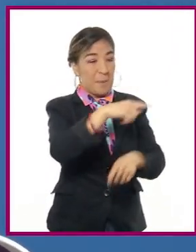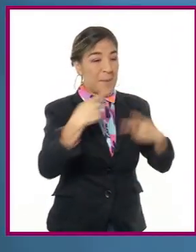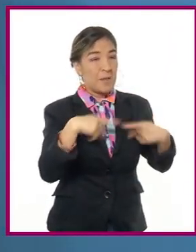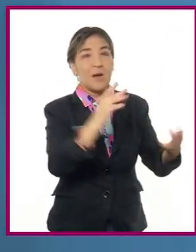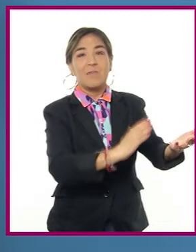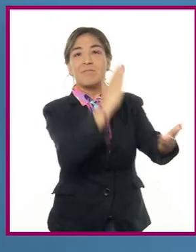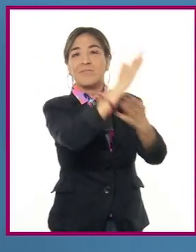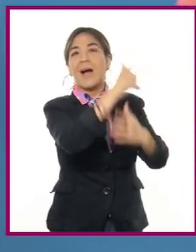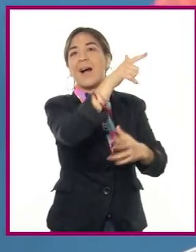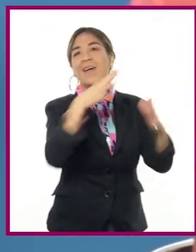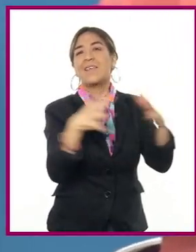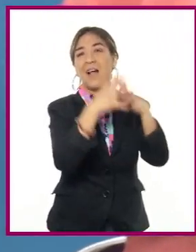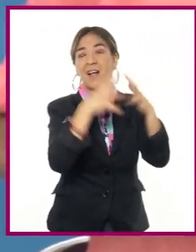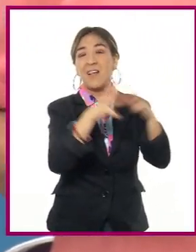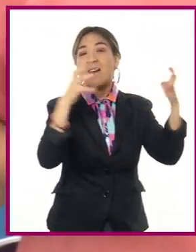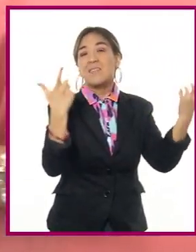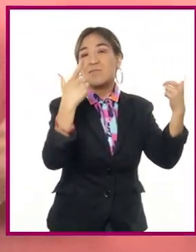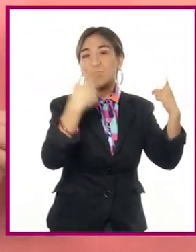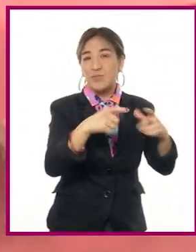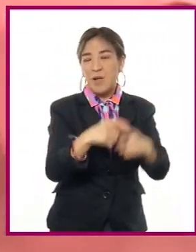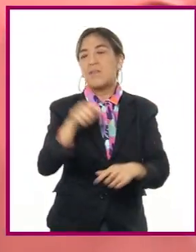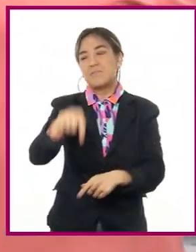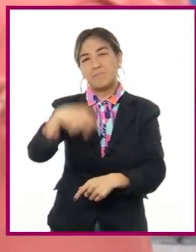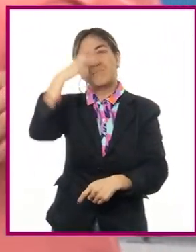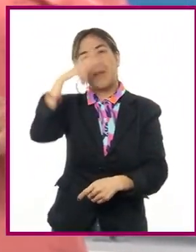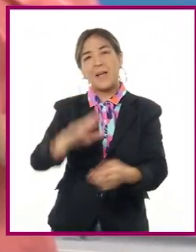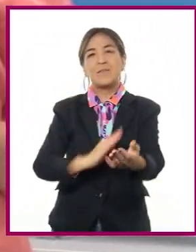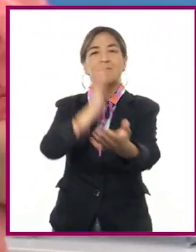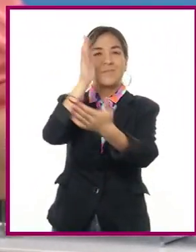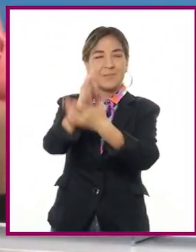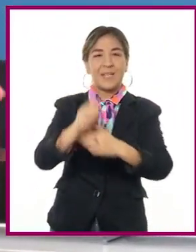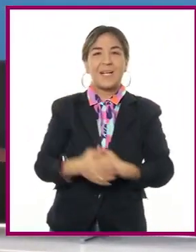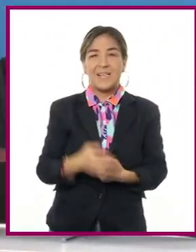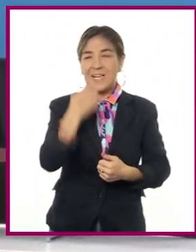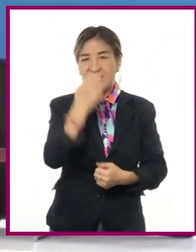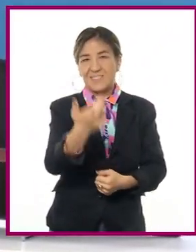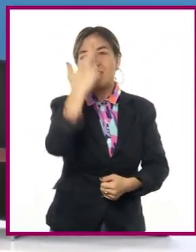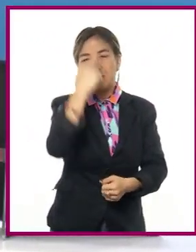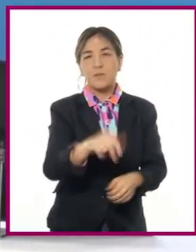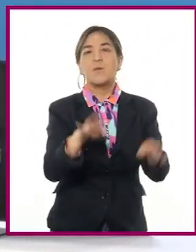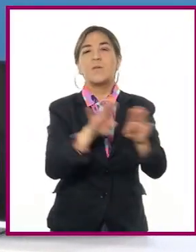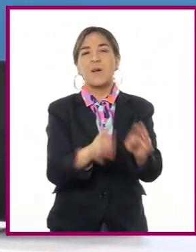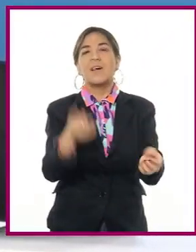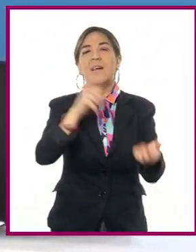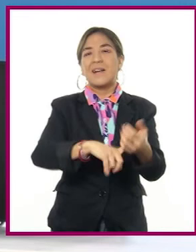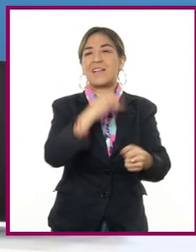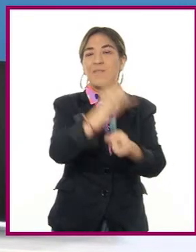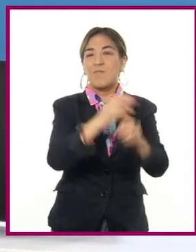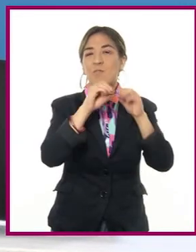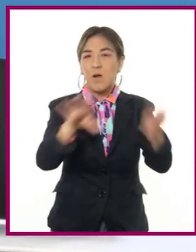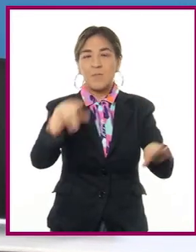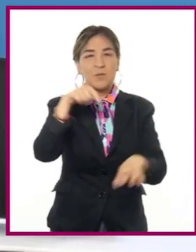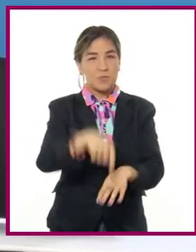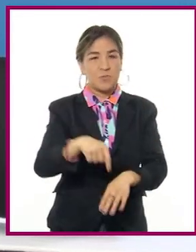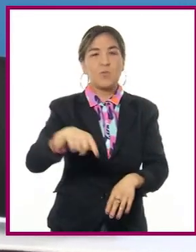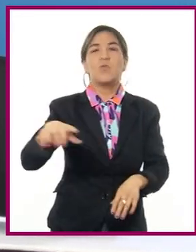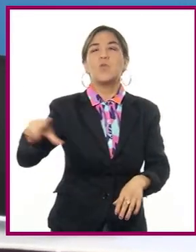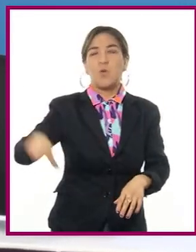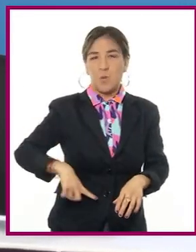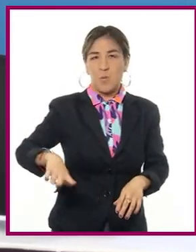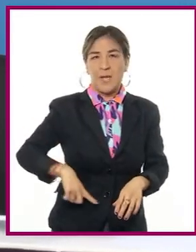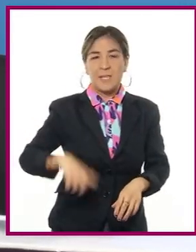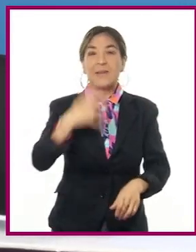soldados. Tal como lo expresa Ávila Camacho en su quinto informe de gobierno, el